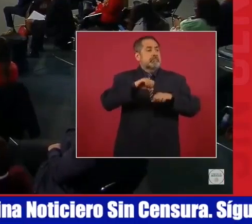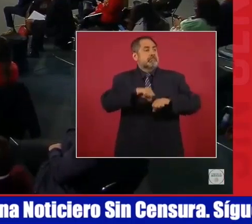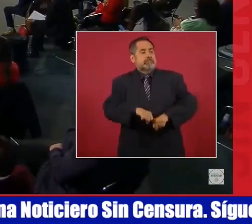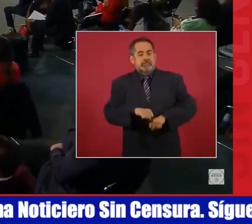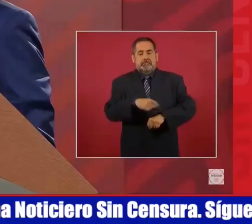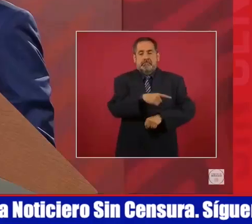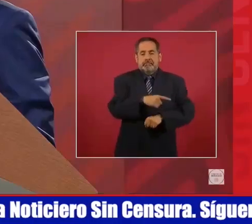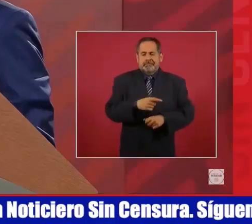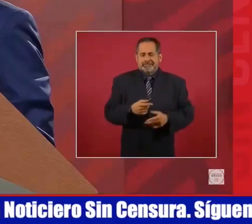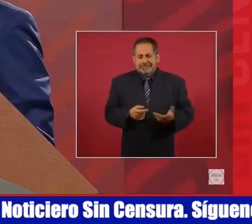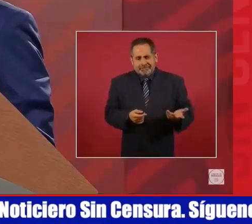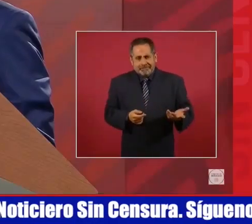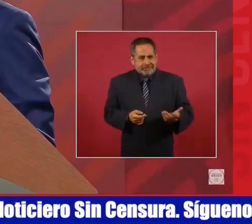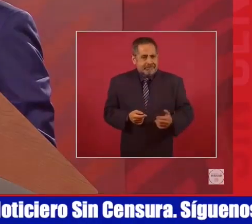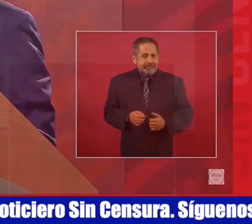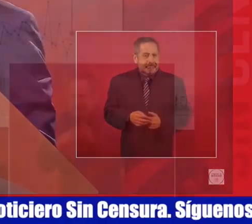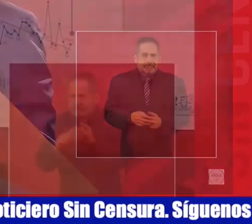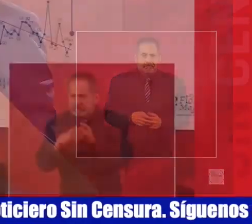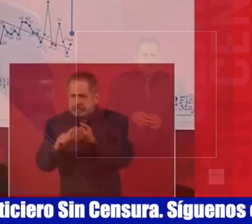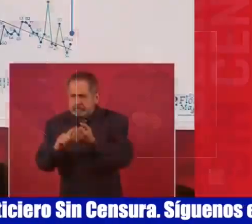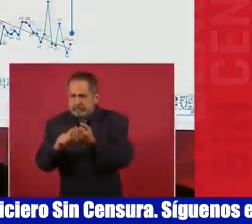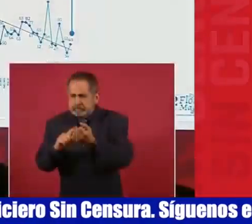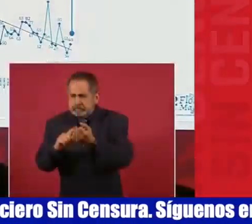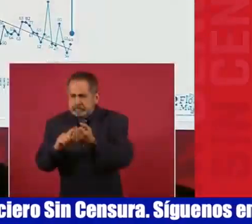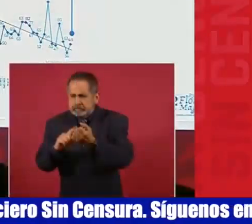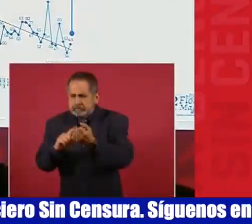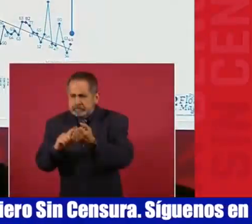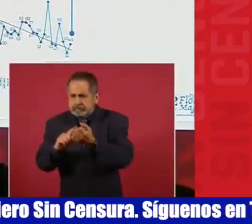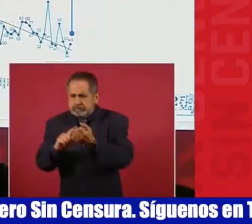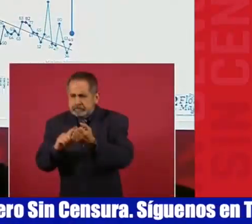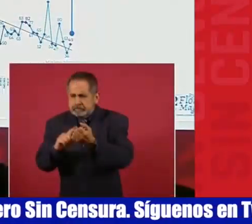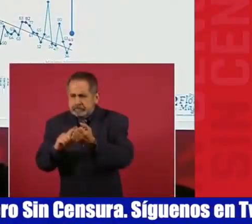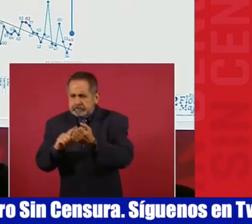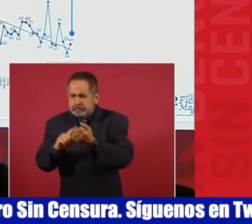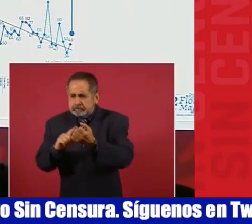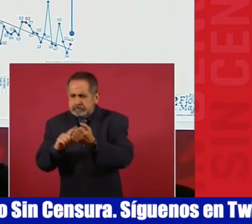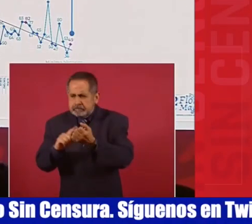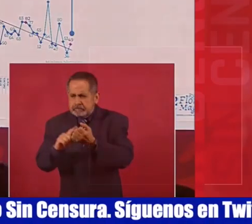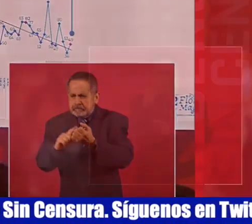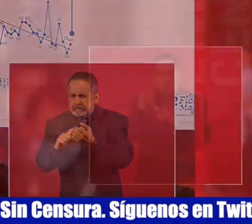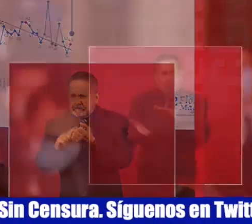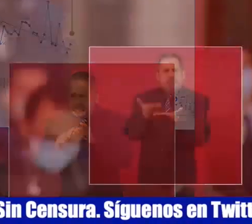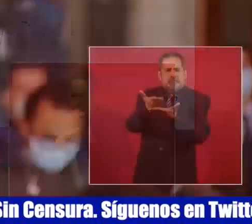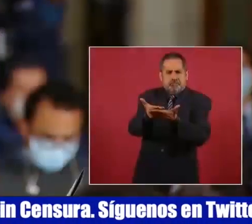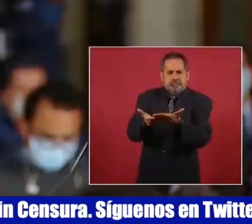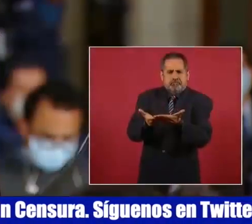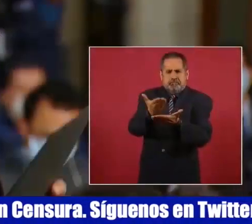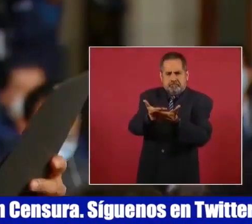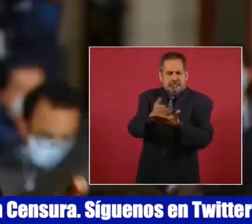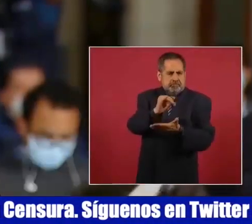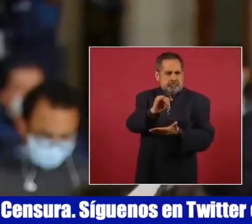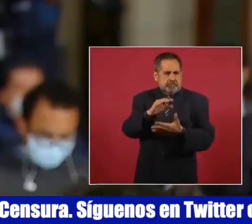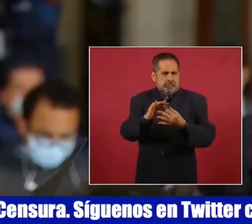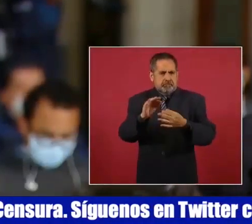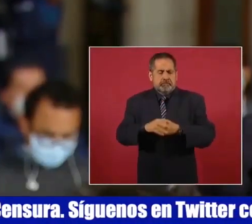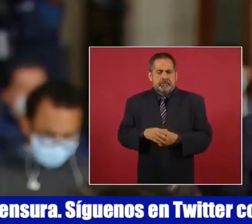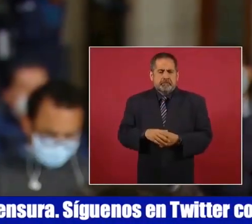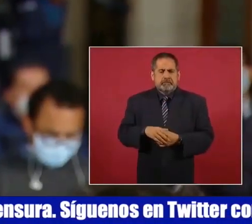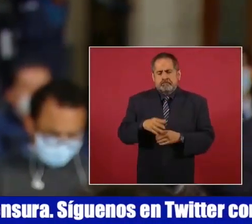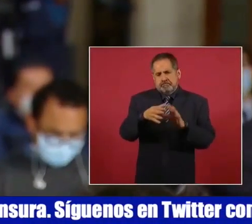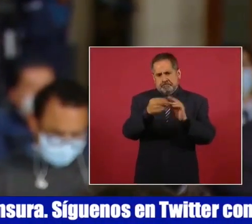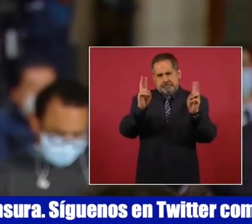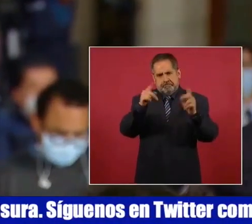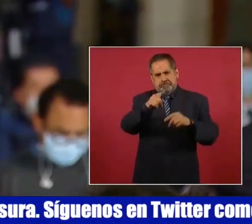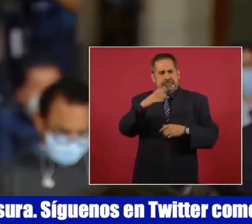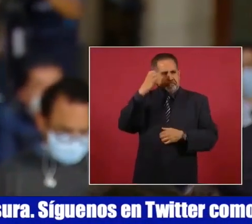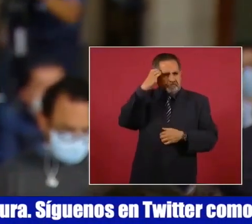resolver en 4, o sea, Jorge dice, va 4 años, presidente, ¿por qué no puede hacerlo en 4 años? Bueno, es un problema estructural, es el